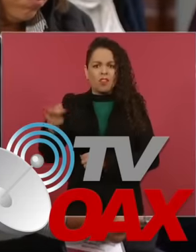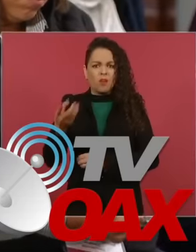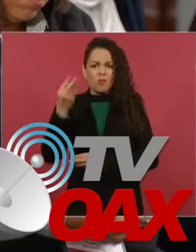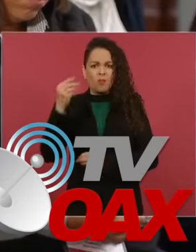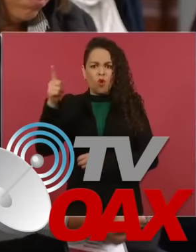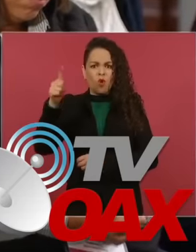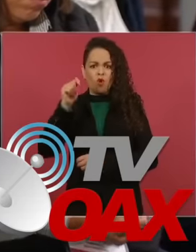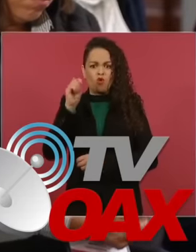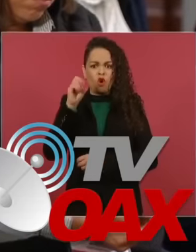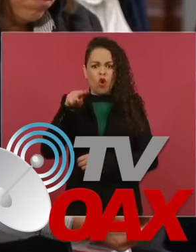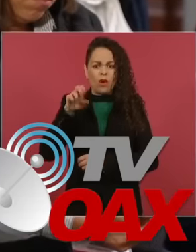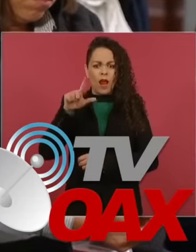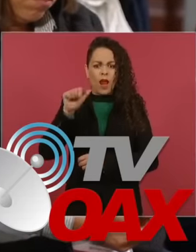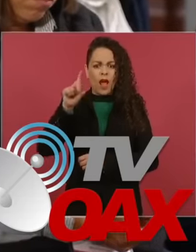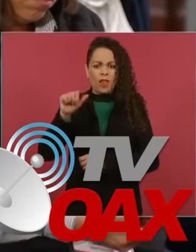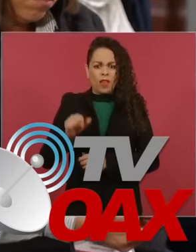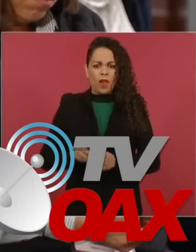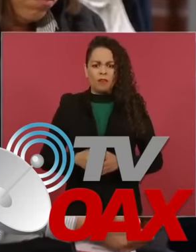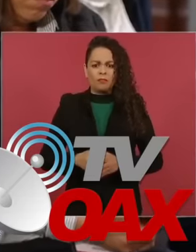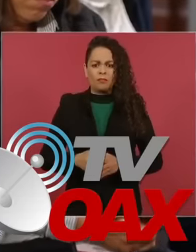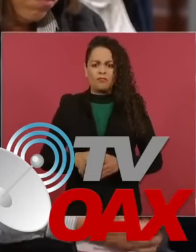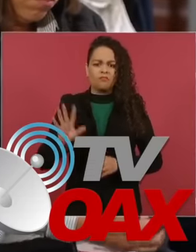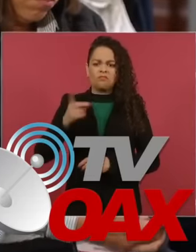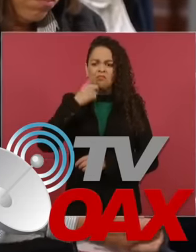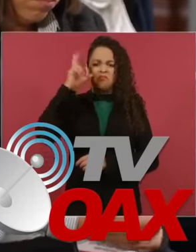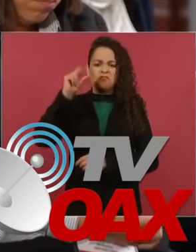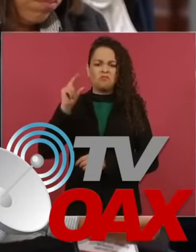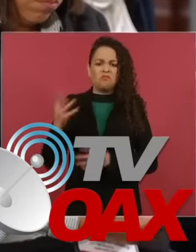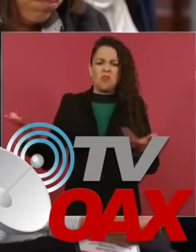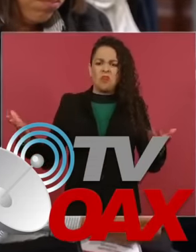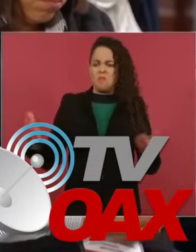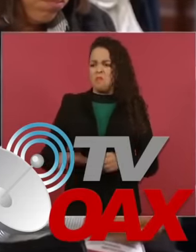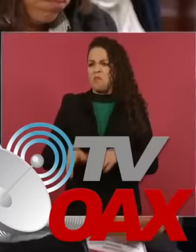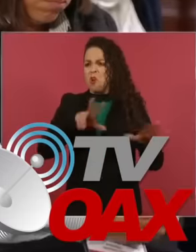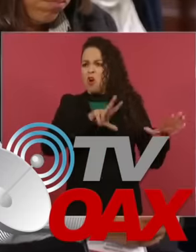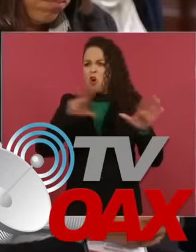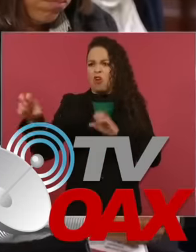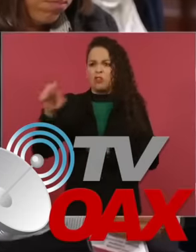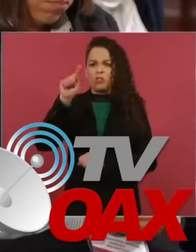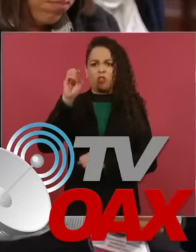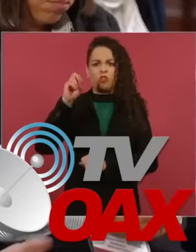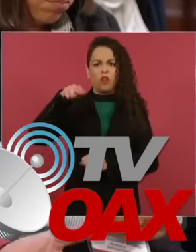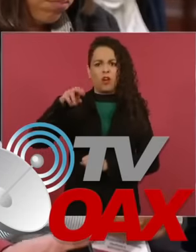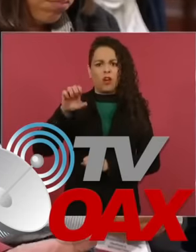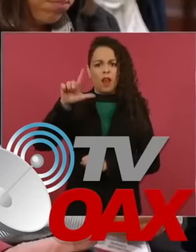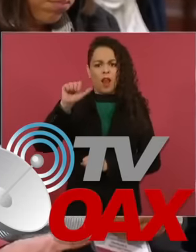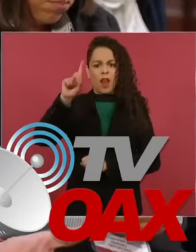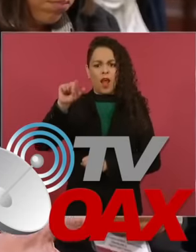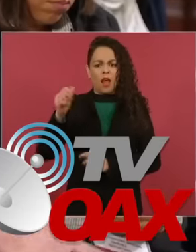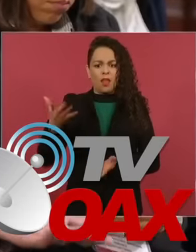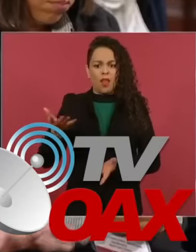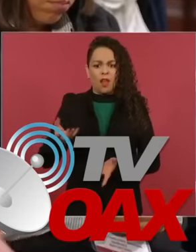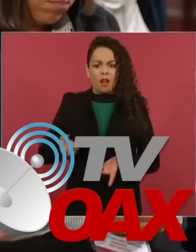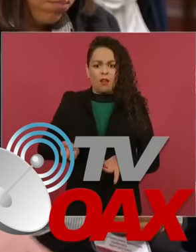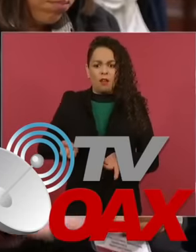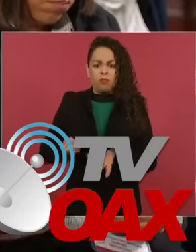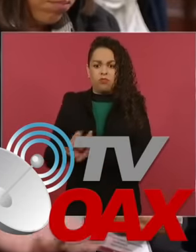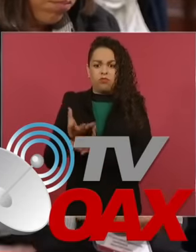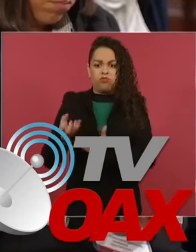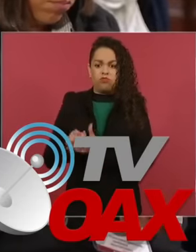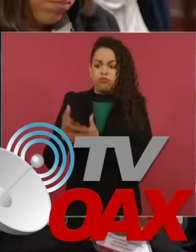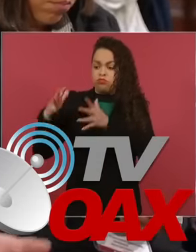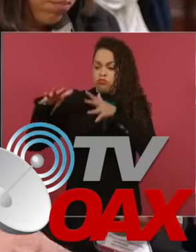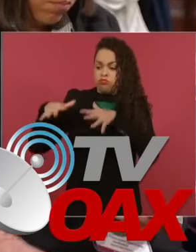enojó y me dijo, no, me dijo, son como 800 toneladas que se nos tiraron así, ¿no? O sea, se les